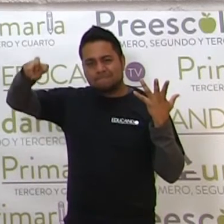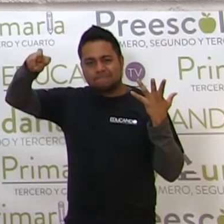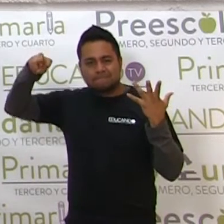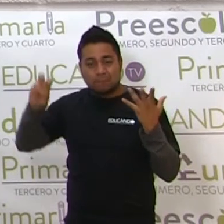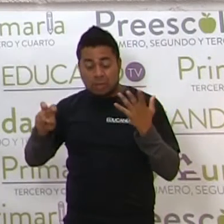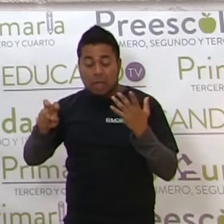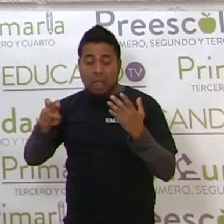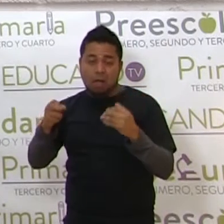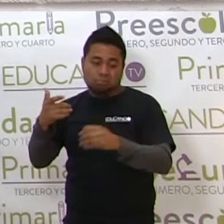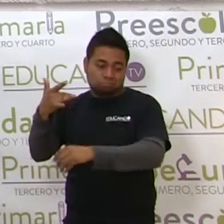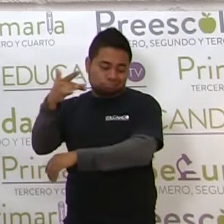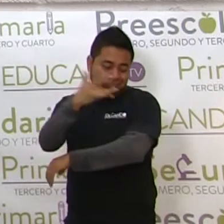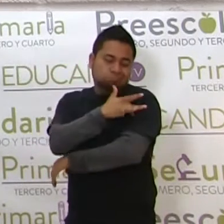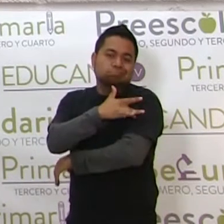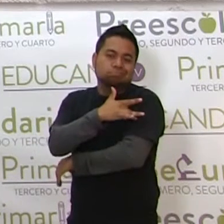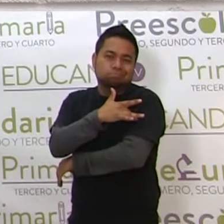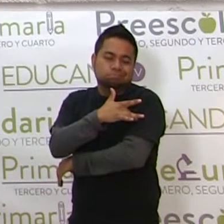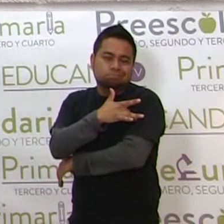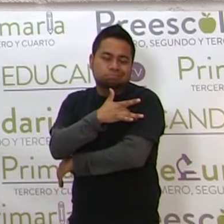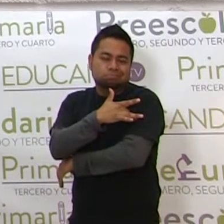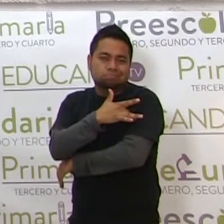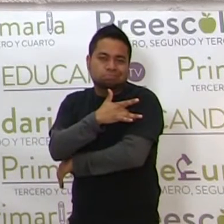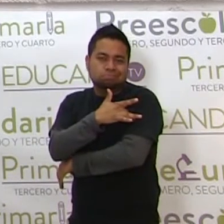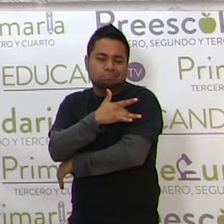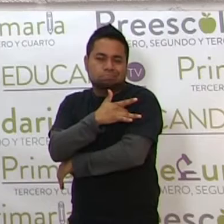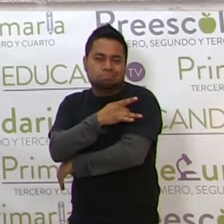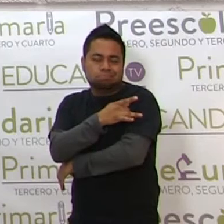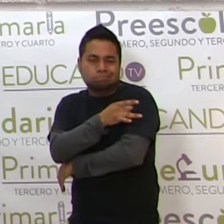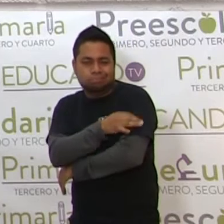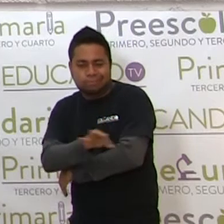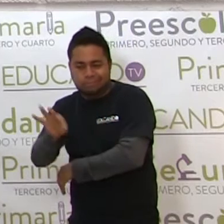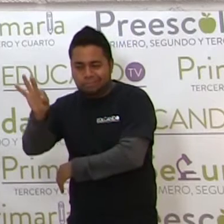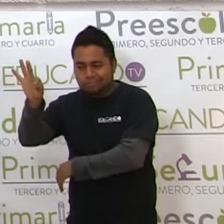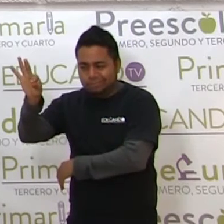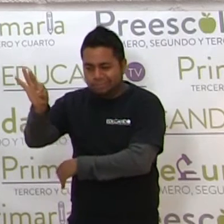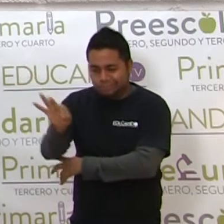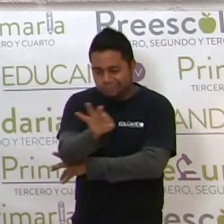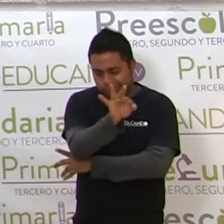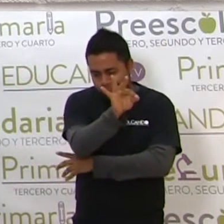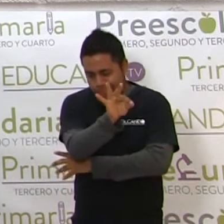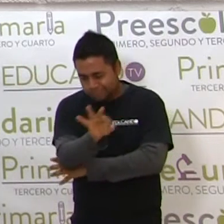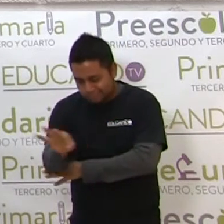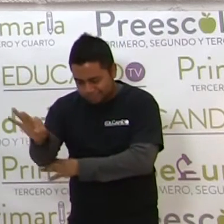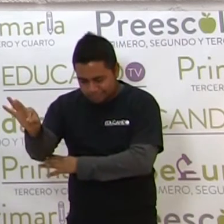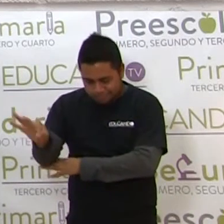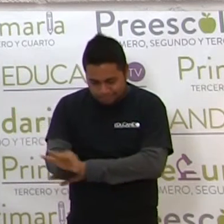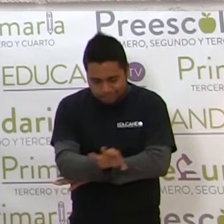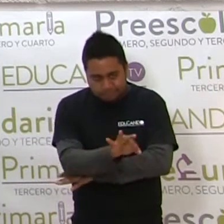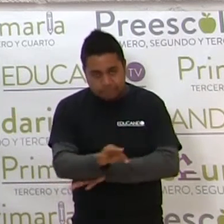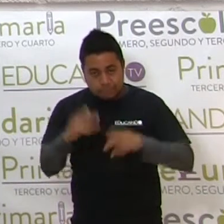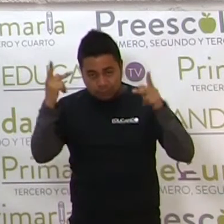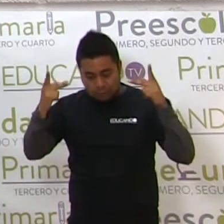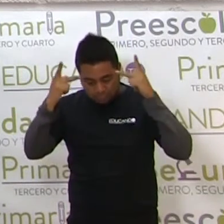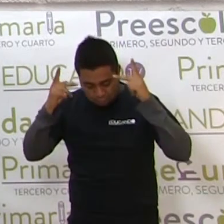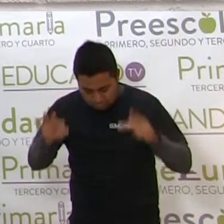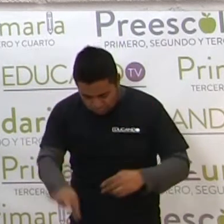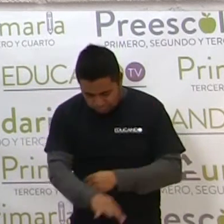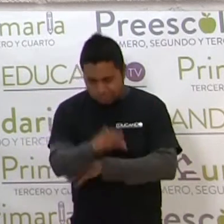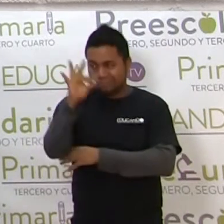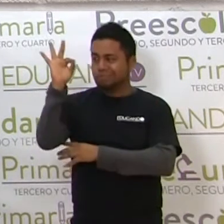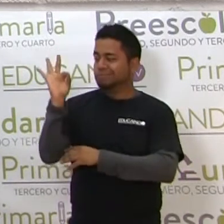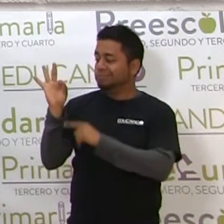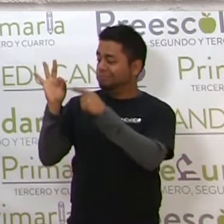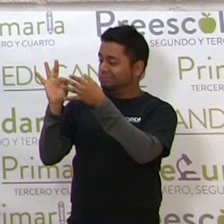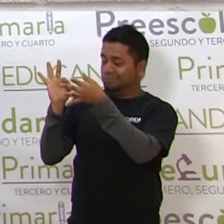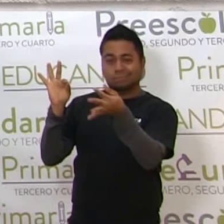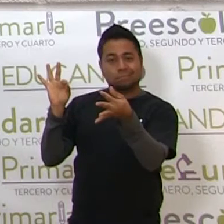de oro una de las cuales cayó al suelo el príncipe la cogió y a la